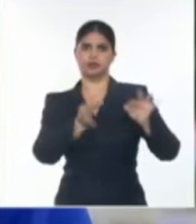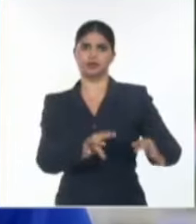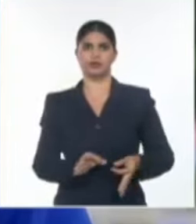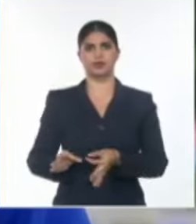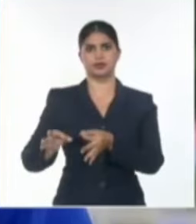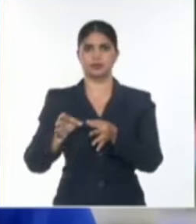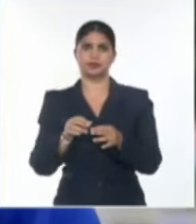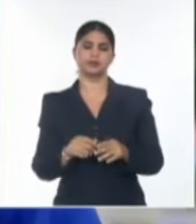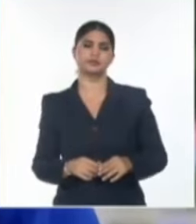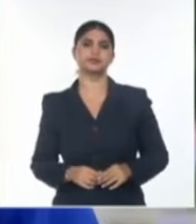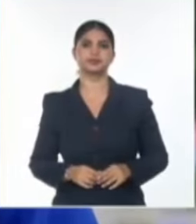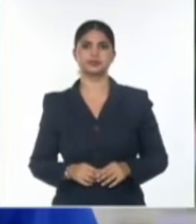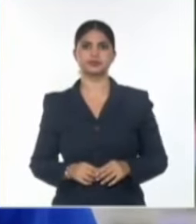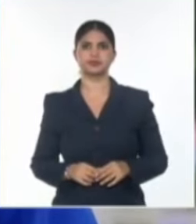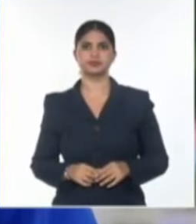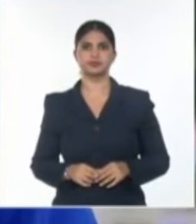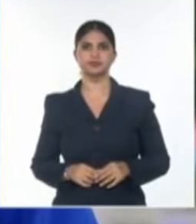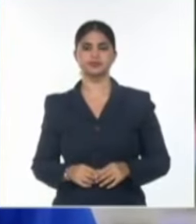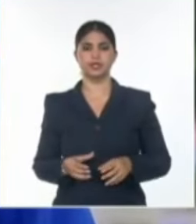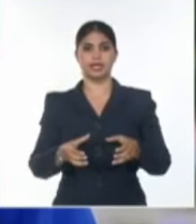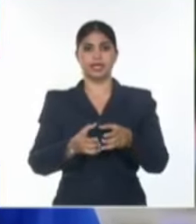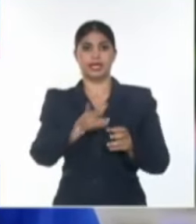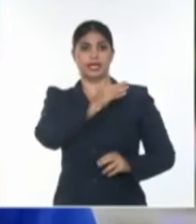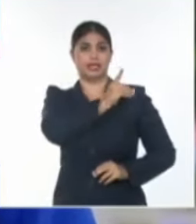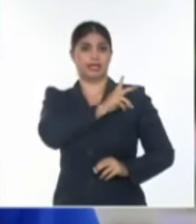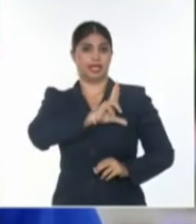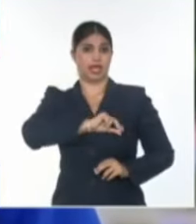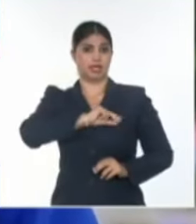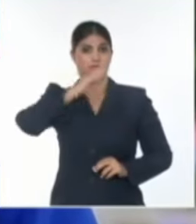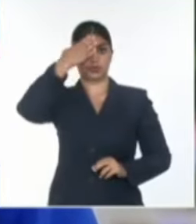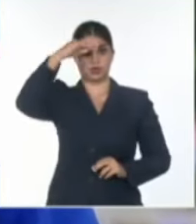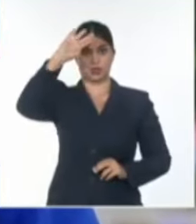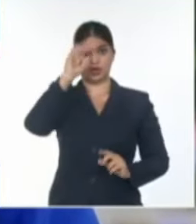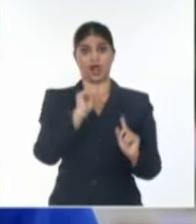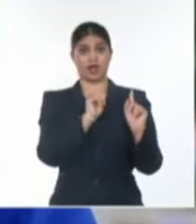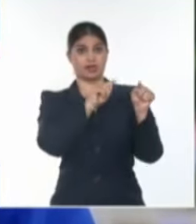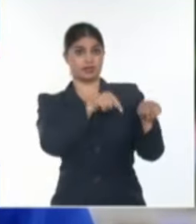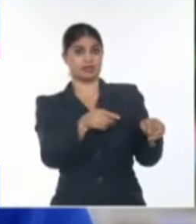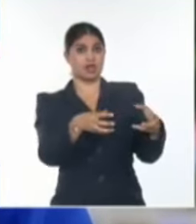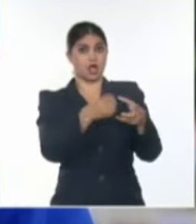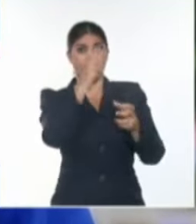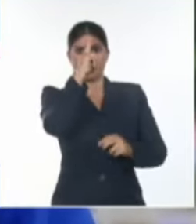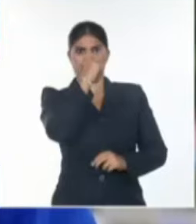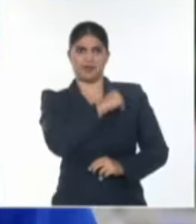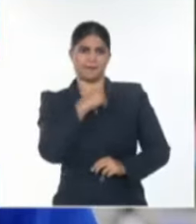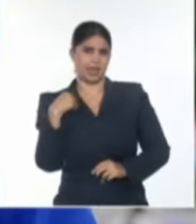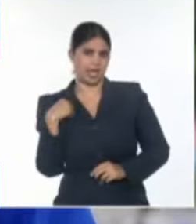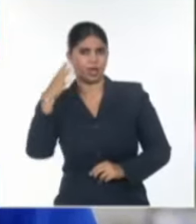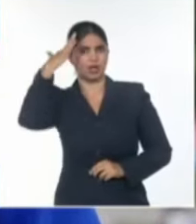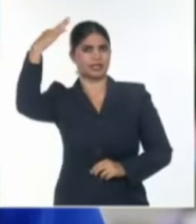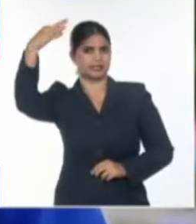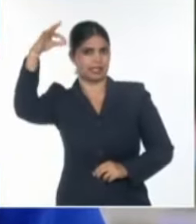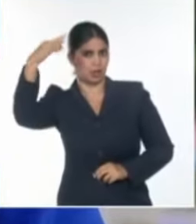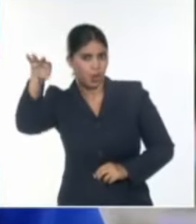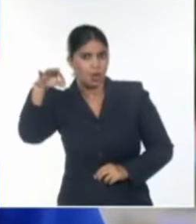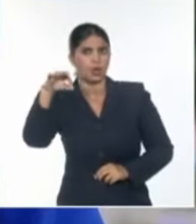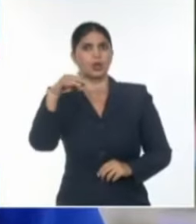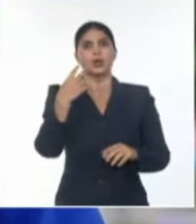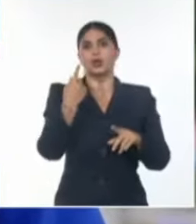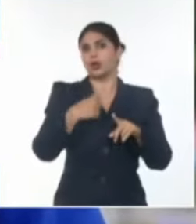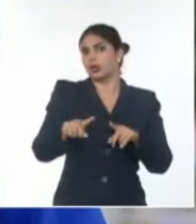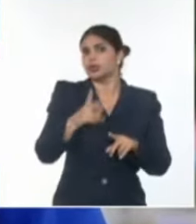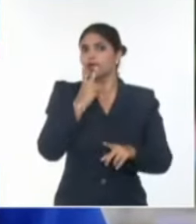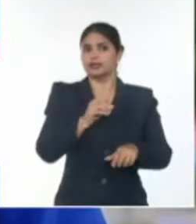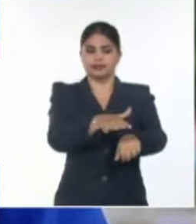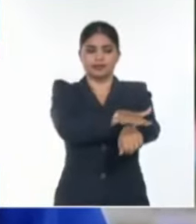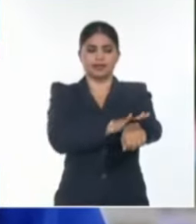Tenemos una delegación cubana compuesta por un equipo médico, médicos, psicólogos y fisioterapeutas. Tenemos una psicóloga, 4